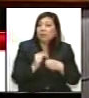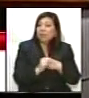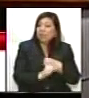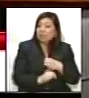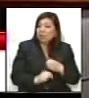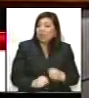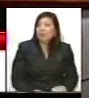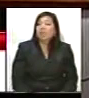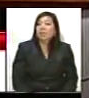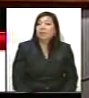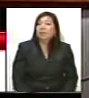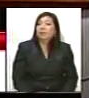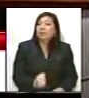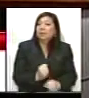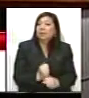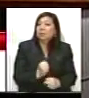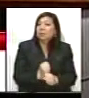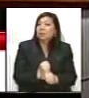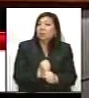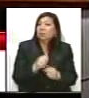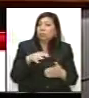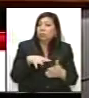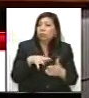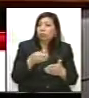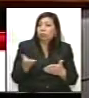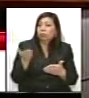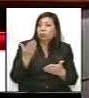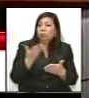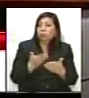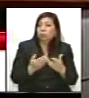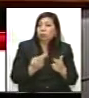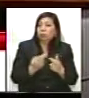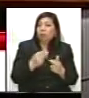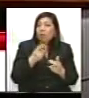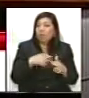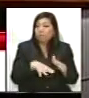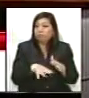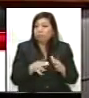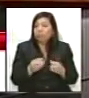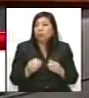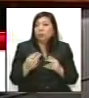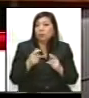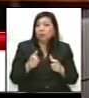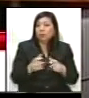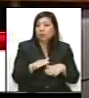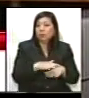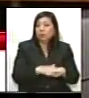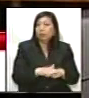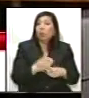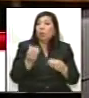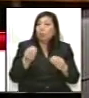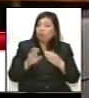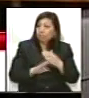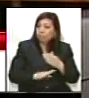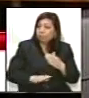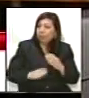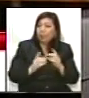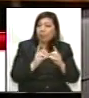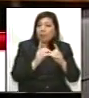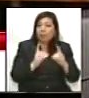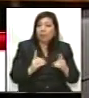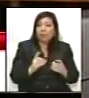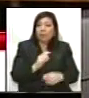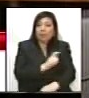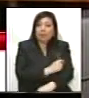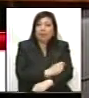la elaboración de un estudio integral de los recursos hídricos superficiales y subterráneos del departamento